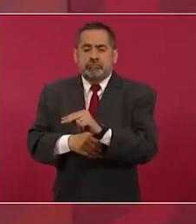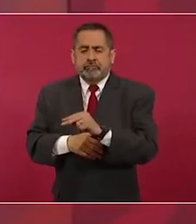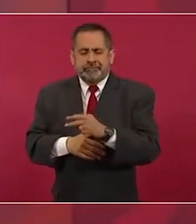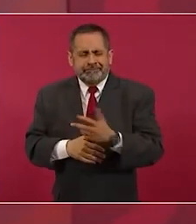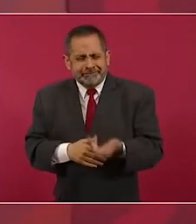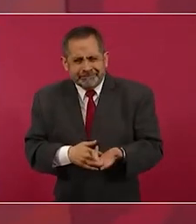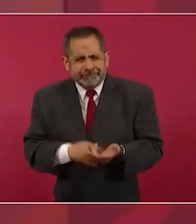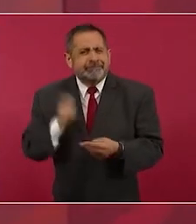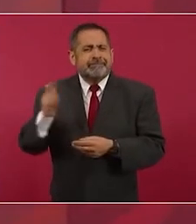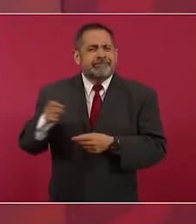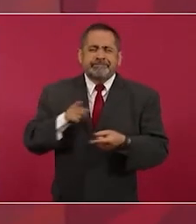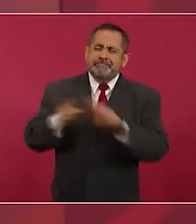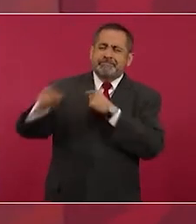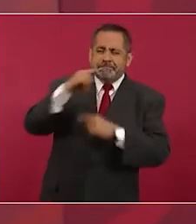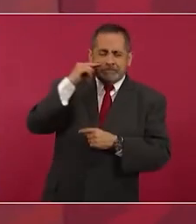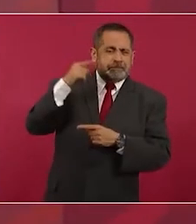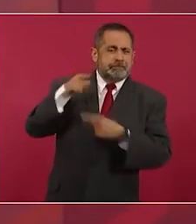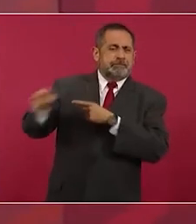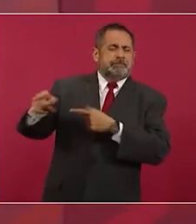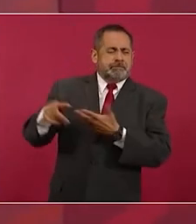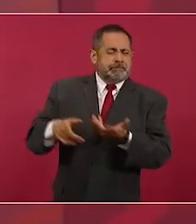es ofenderlos.